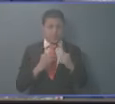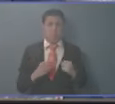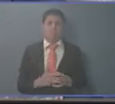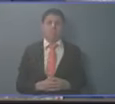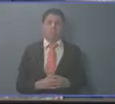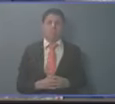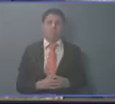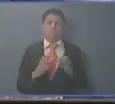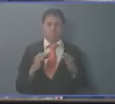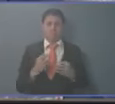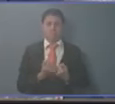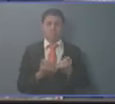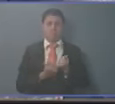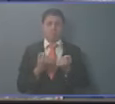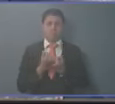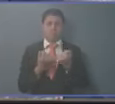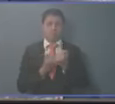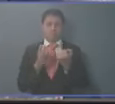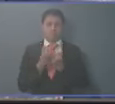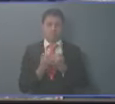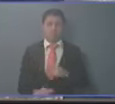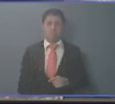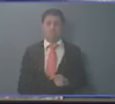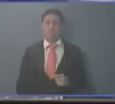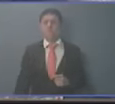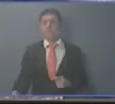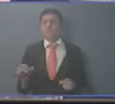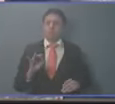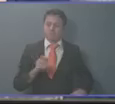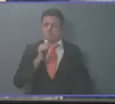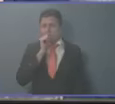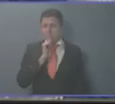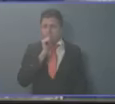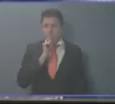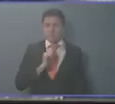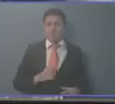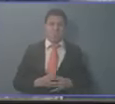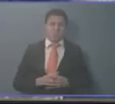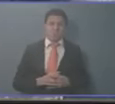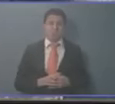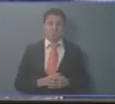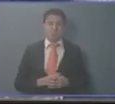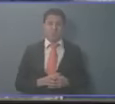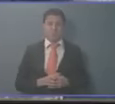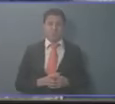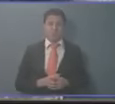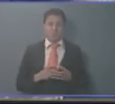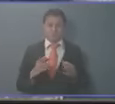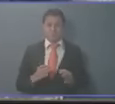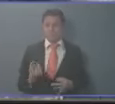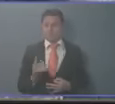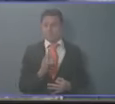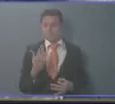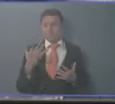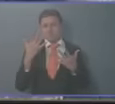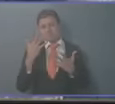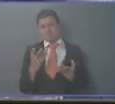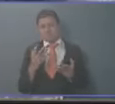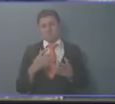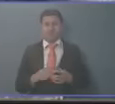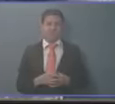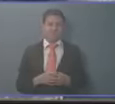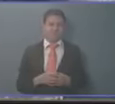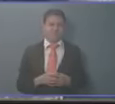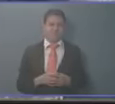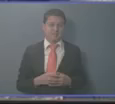y su ejecución no estarán sujetos a reserva alguna. Es decir, que el ciudadano que quiera saber